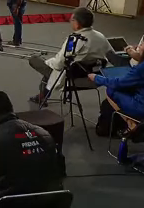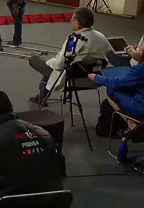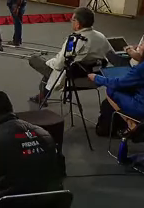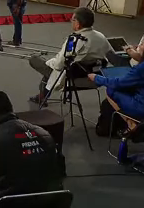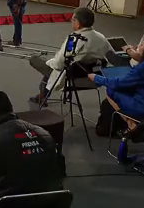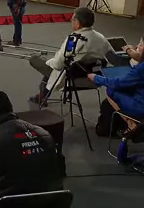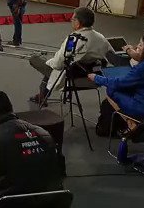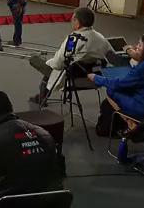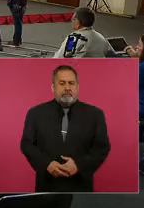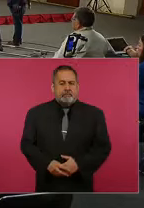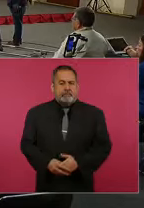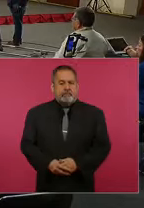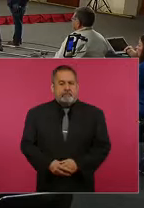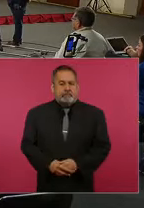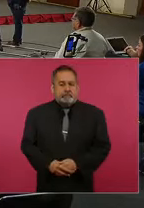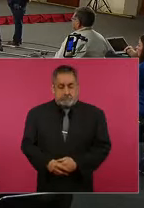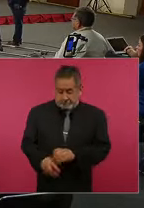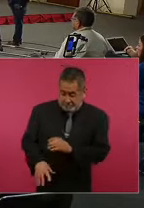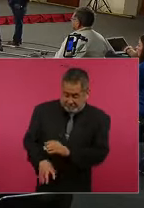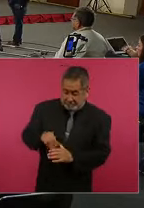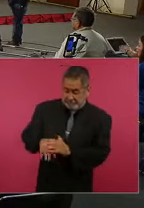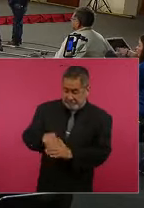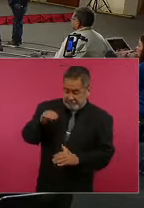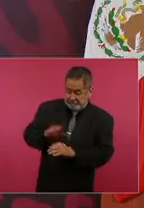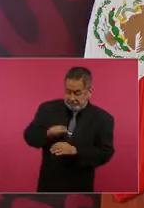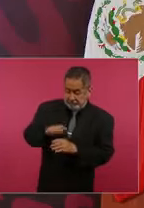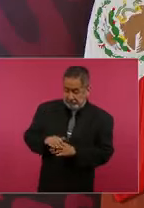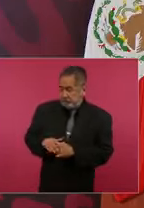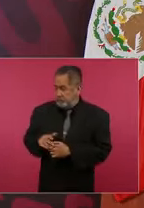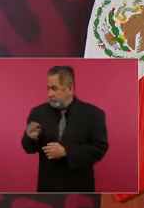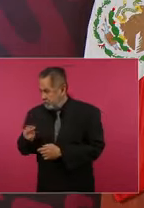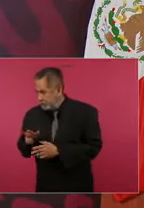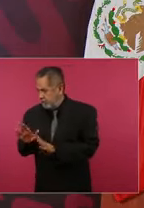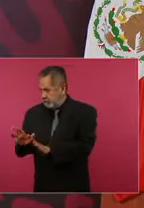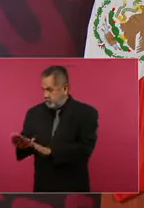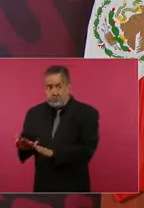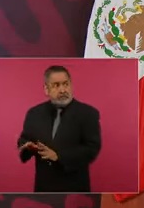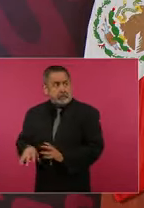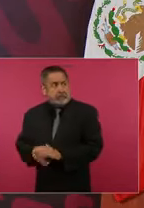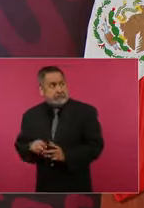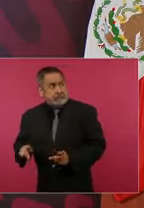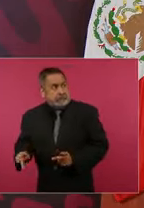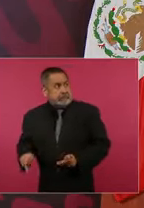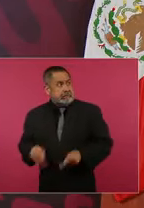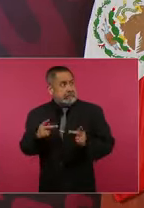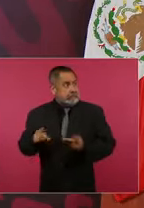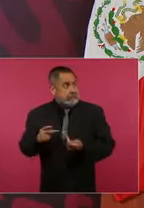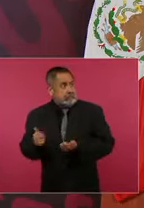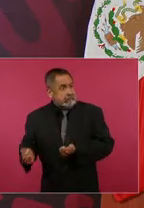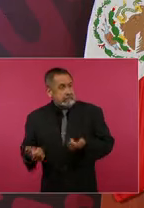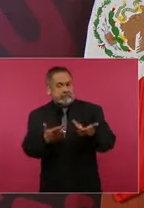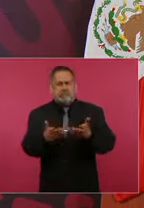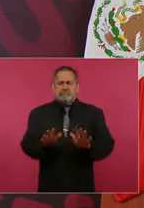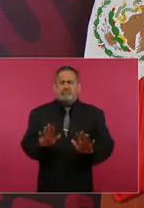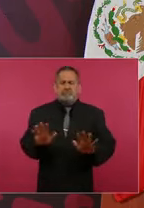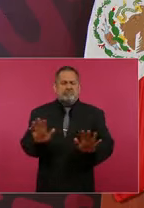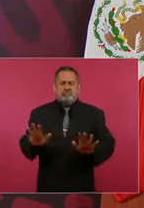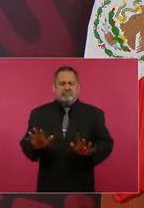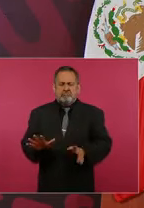ya no apostar a vender petróleo crudo, materia prima al extranjero,